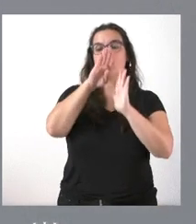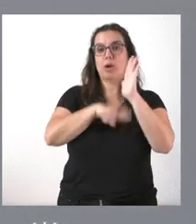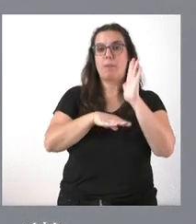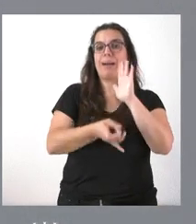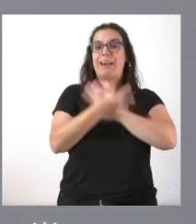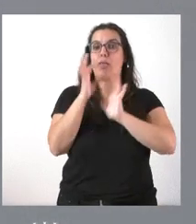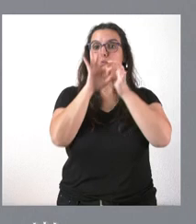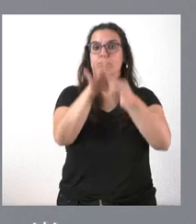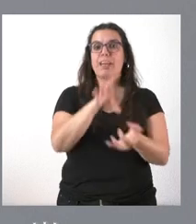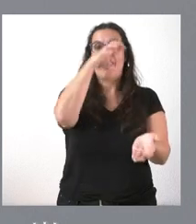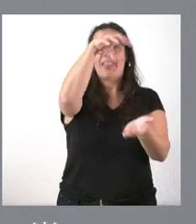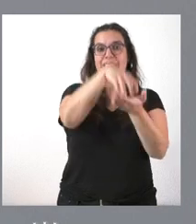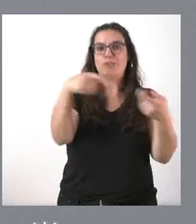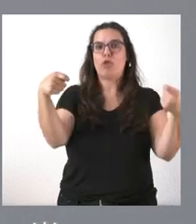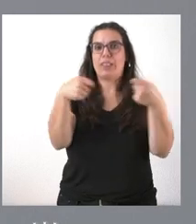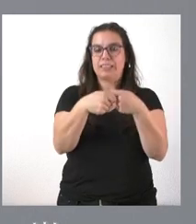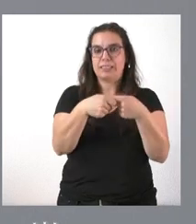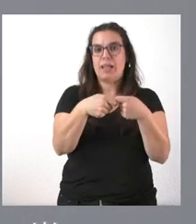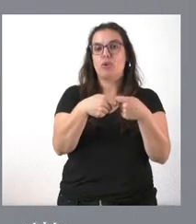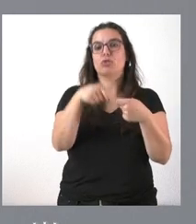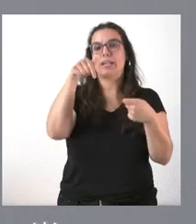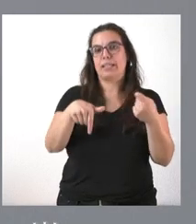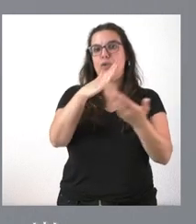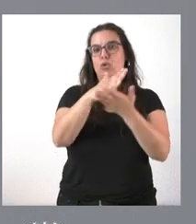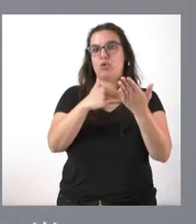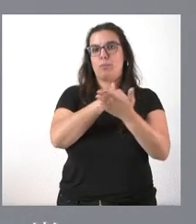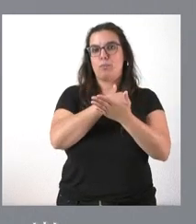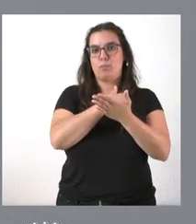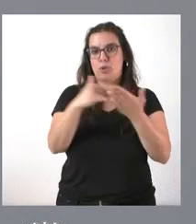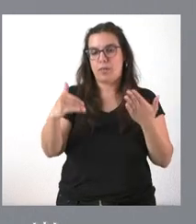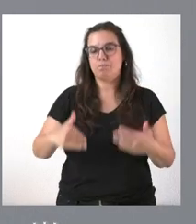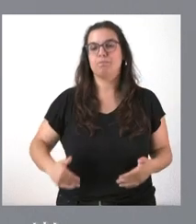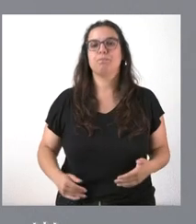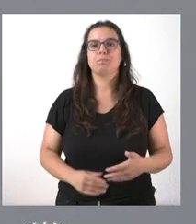efecto en los centros concertados de la comunidad Autónoma